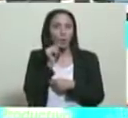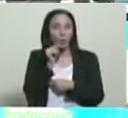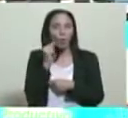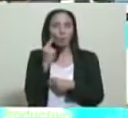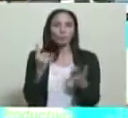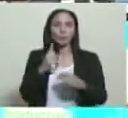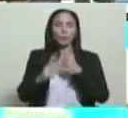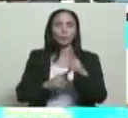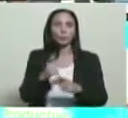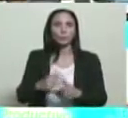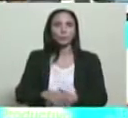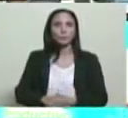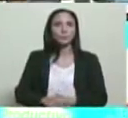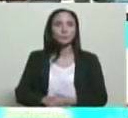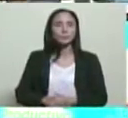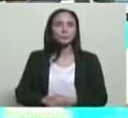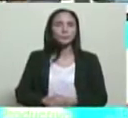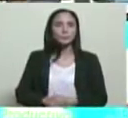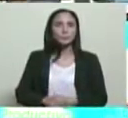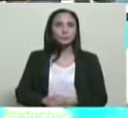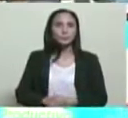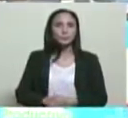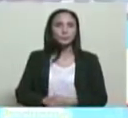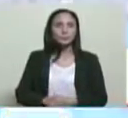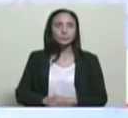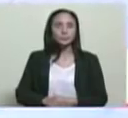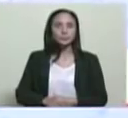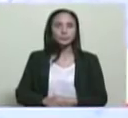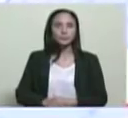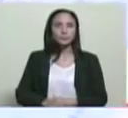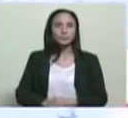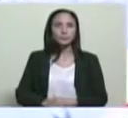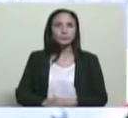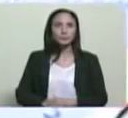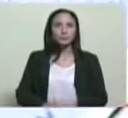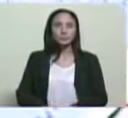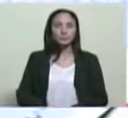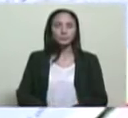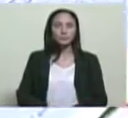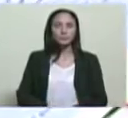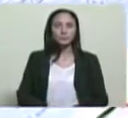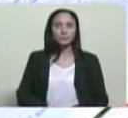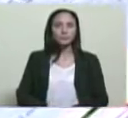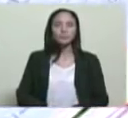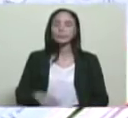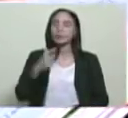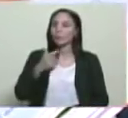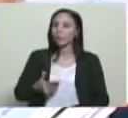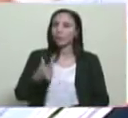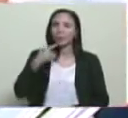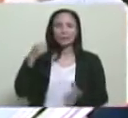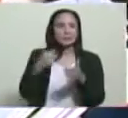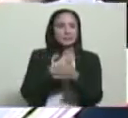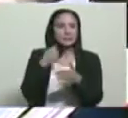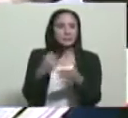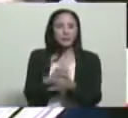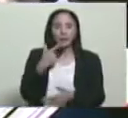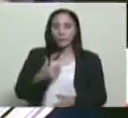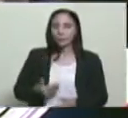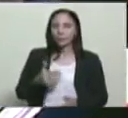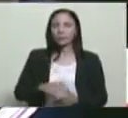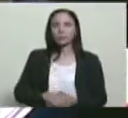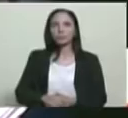país. Ahora, es muy importante toda esta labor, muy